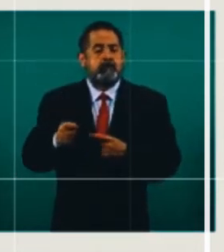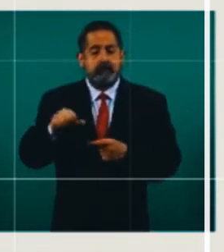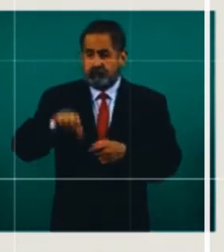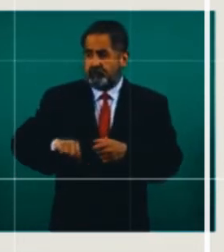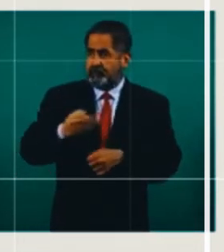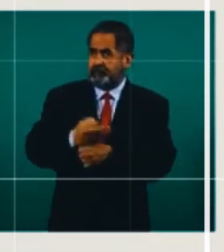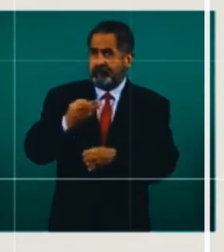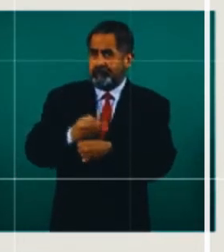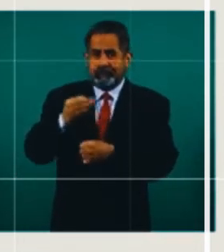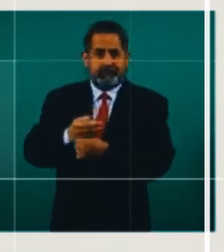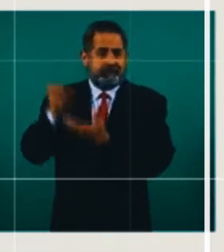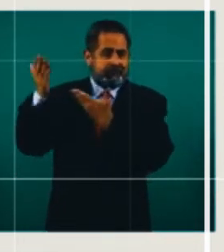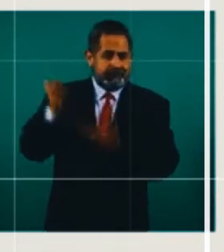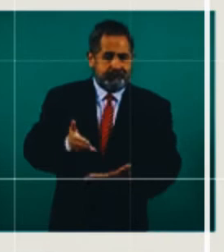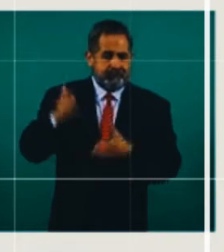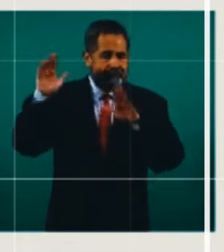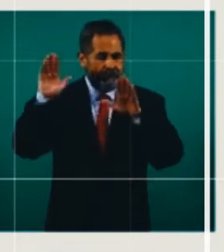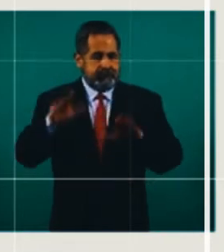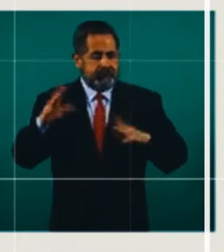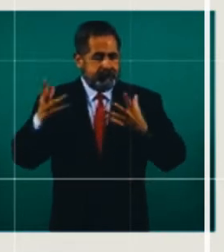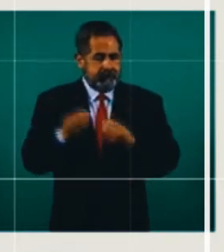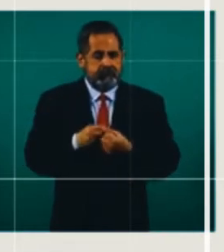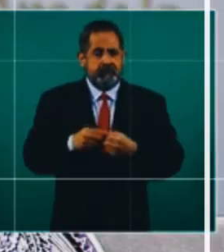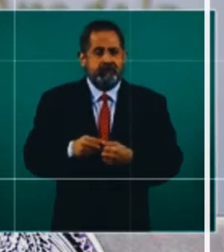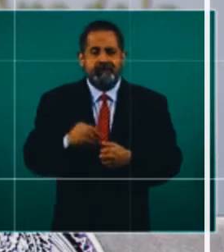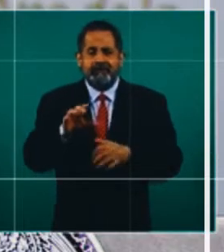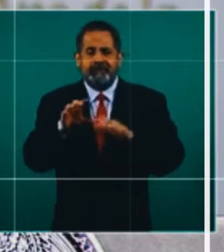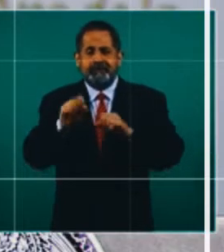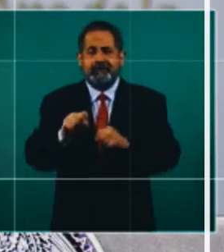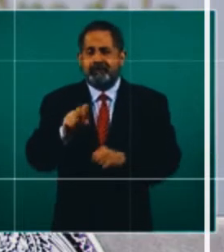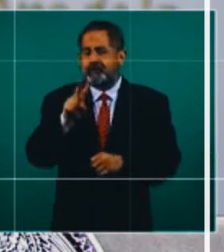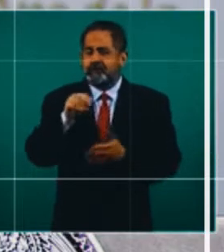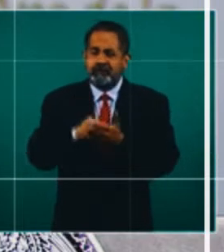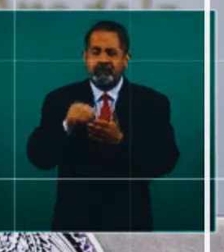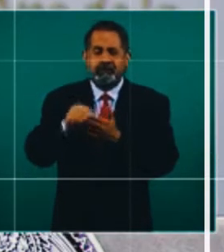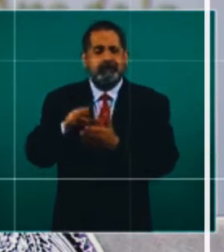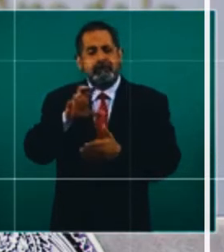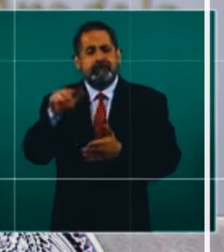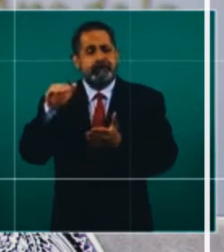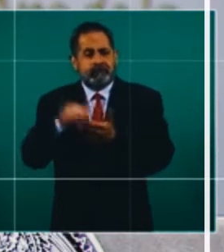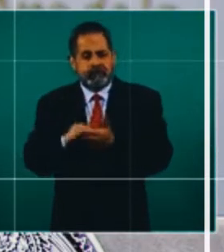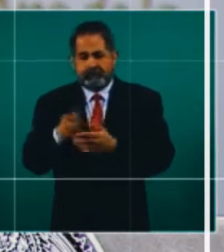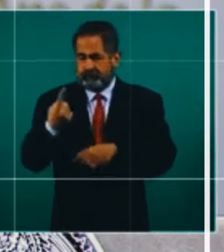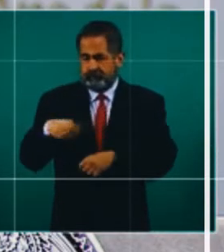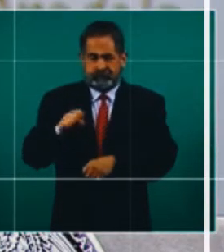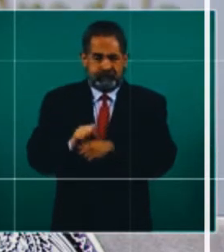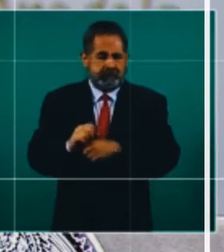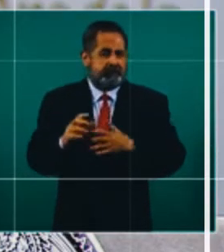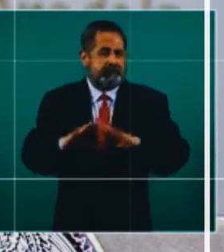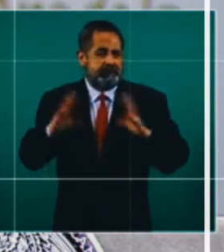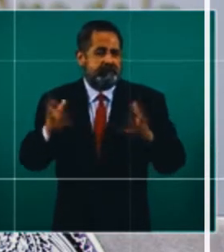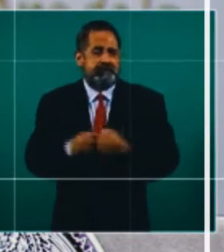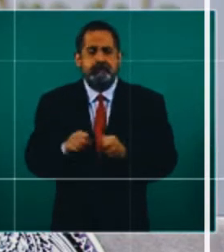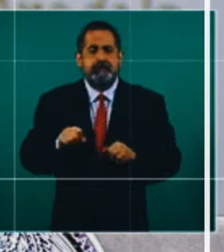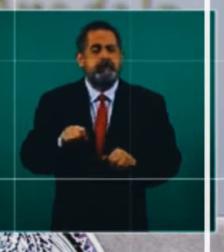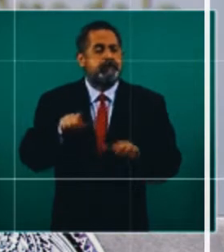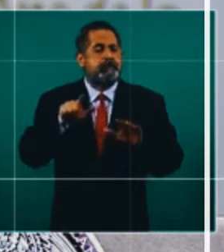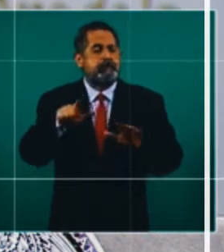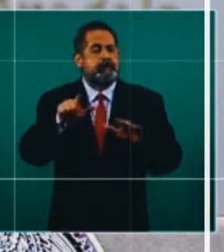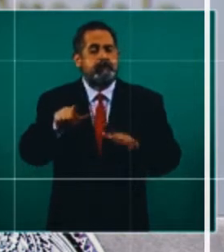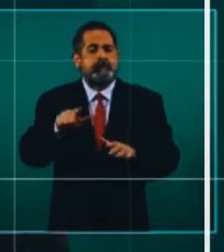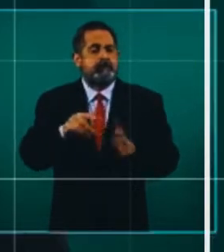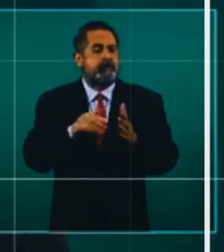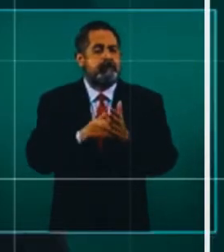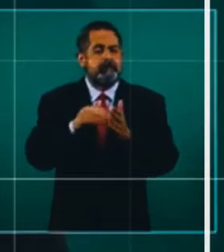este momento, que suman los 2.500.000 dosis de esta semana. En total son